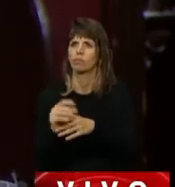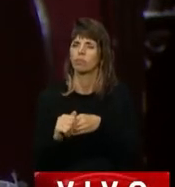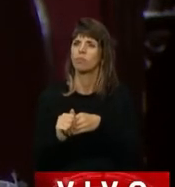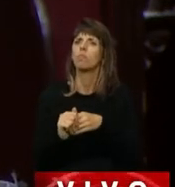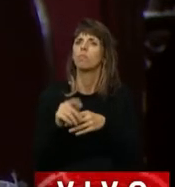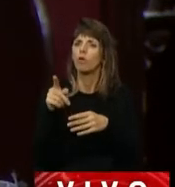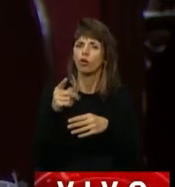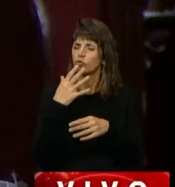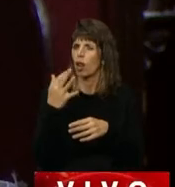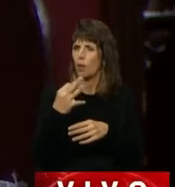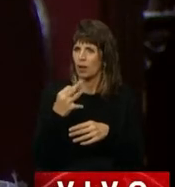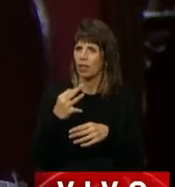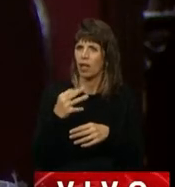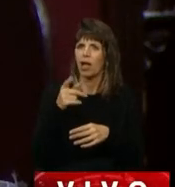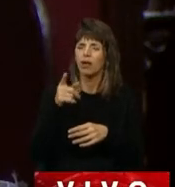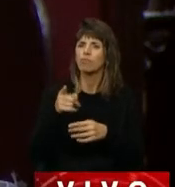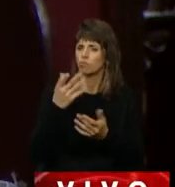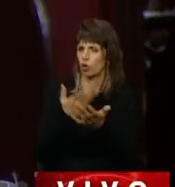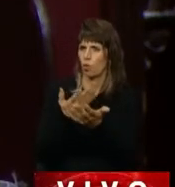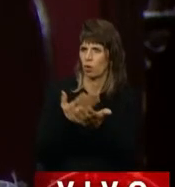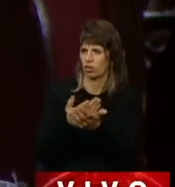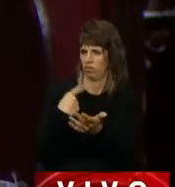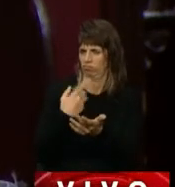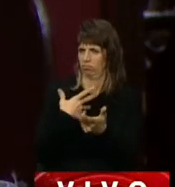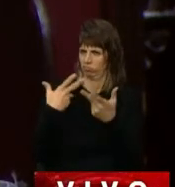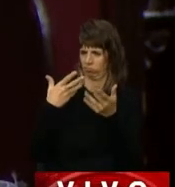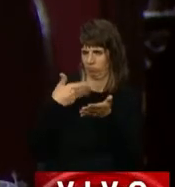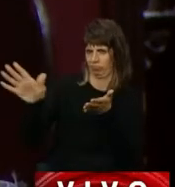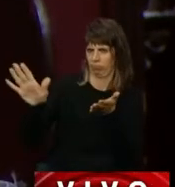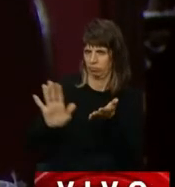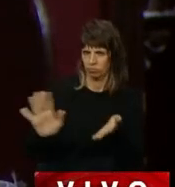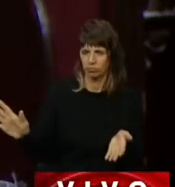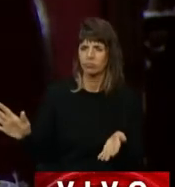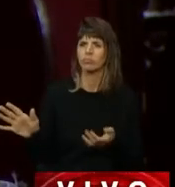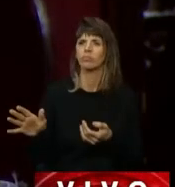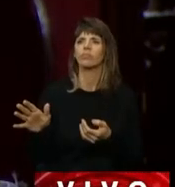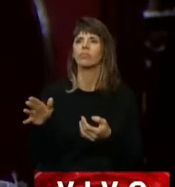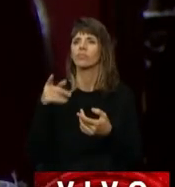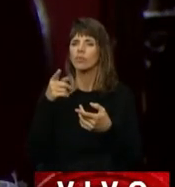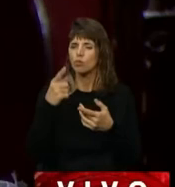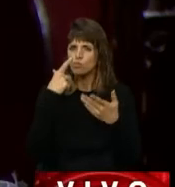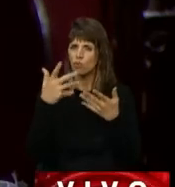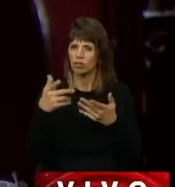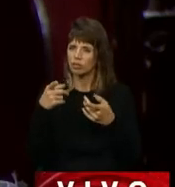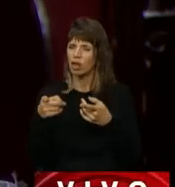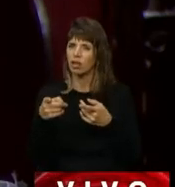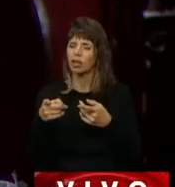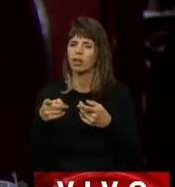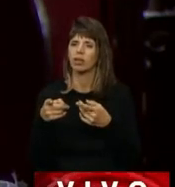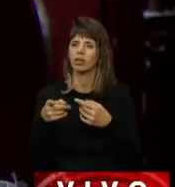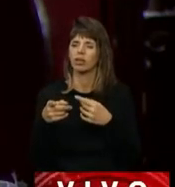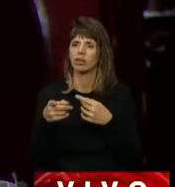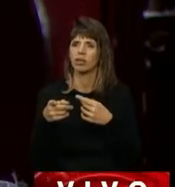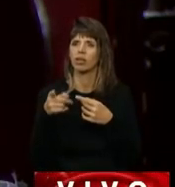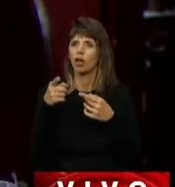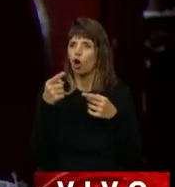el rechazo a esta propuesta y el señalamiento de que en las acciones que nos tienen